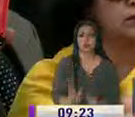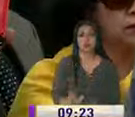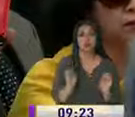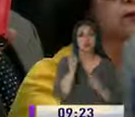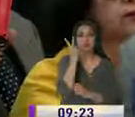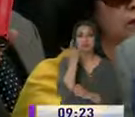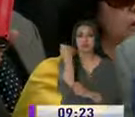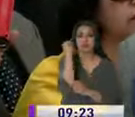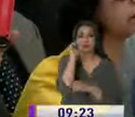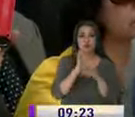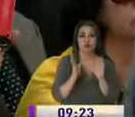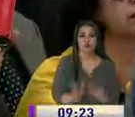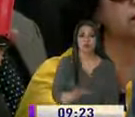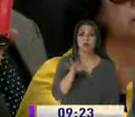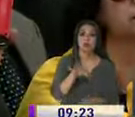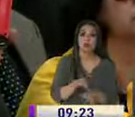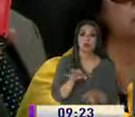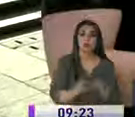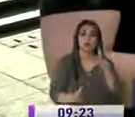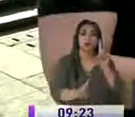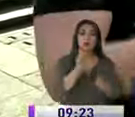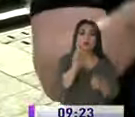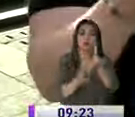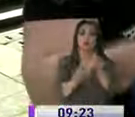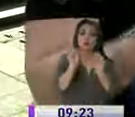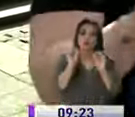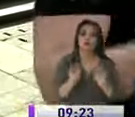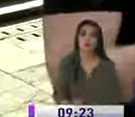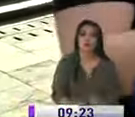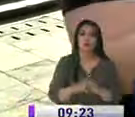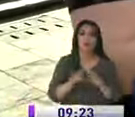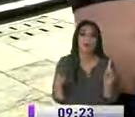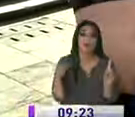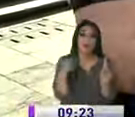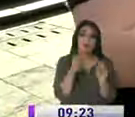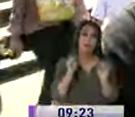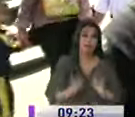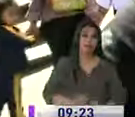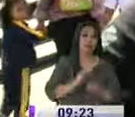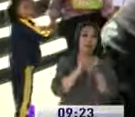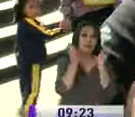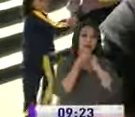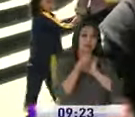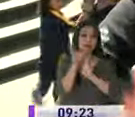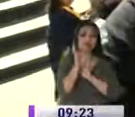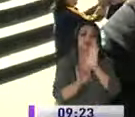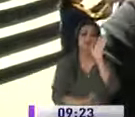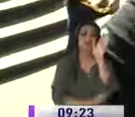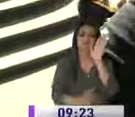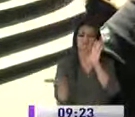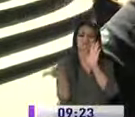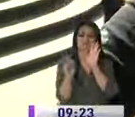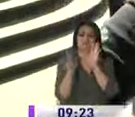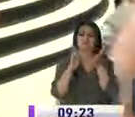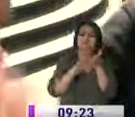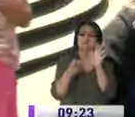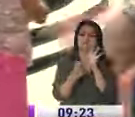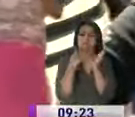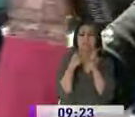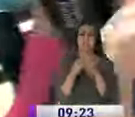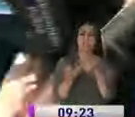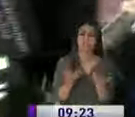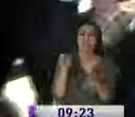los 13 millones que estarían habilitados para votar. Pero Troya no contempla esta posibilidad. Y aquí ya no se trata de si